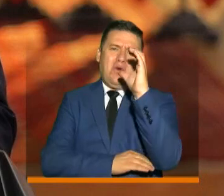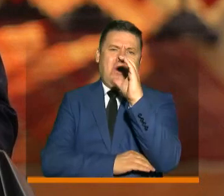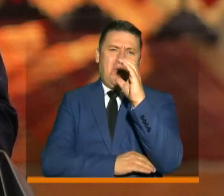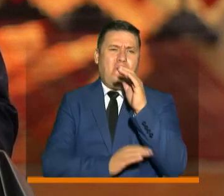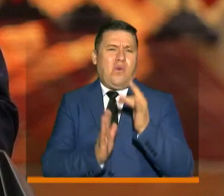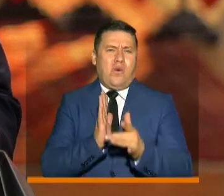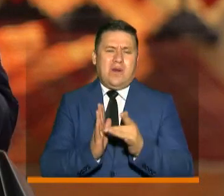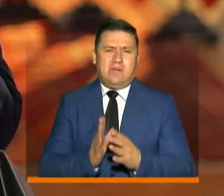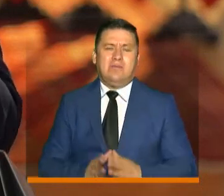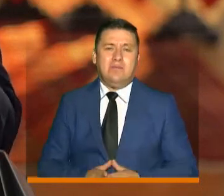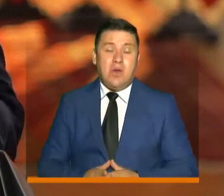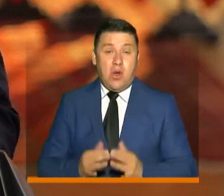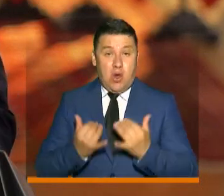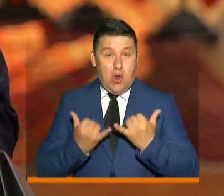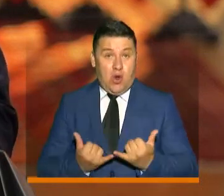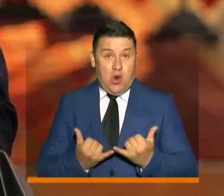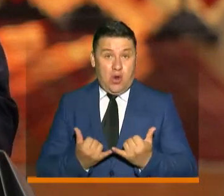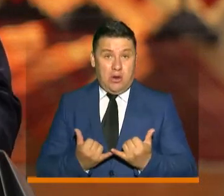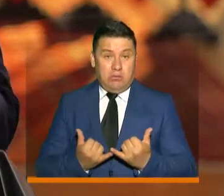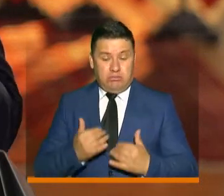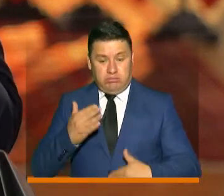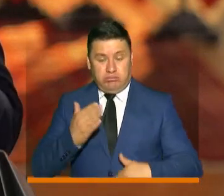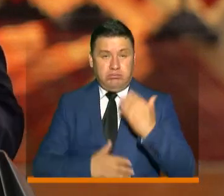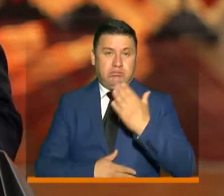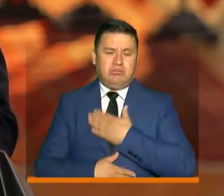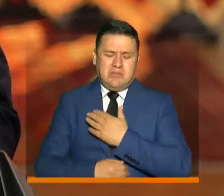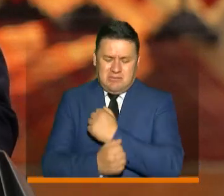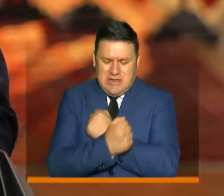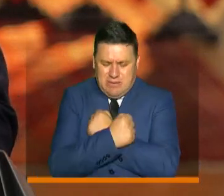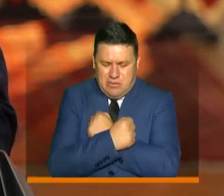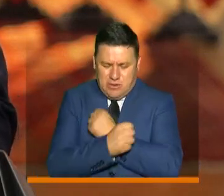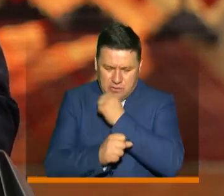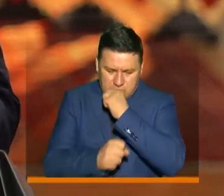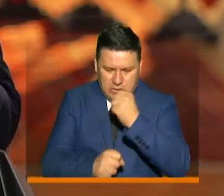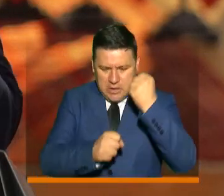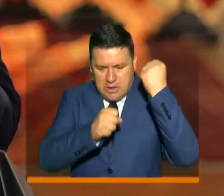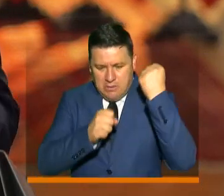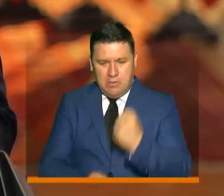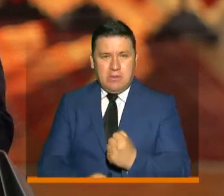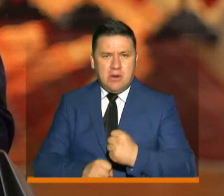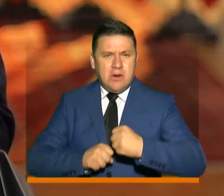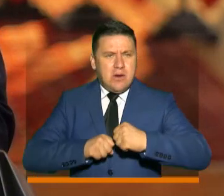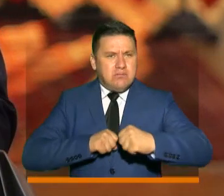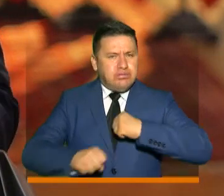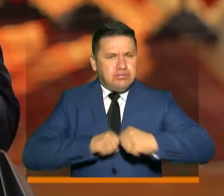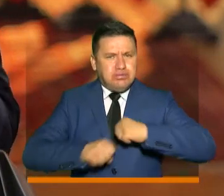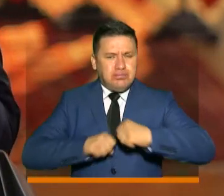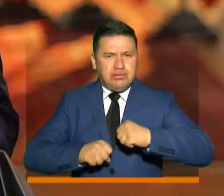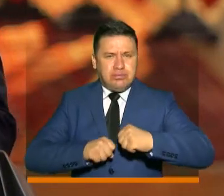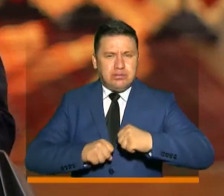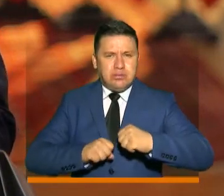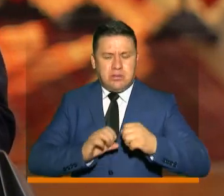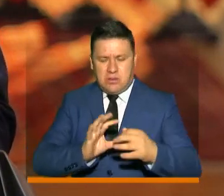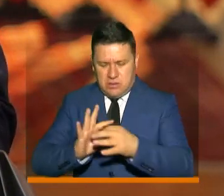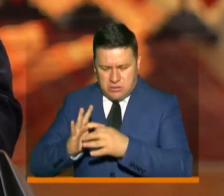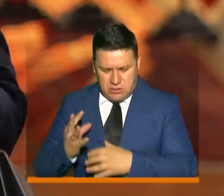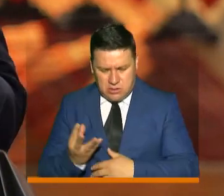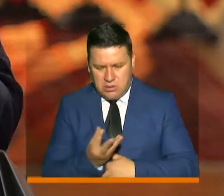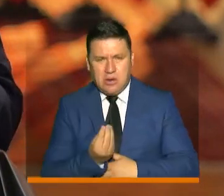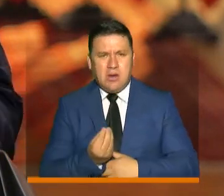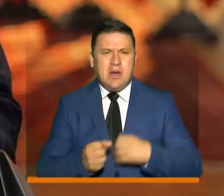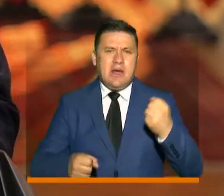emergencia y hoy apelo a nuestro amor patrio para que actuemos bajo la unión